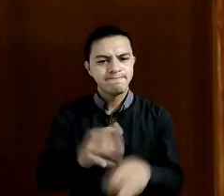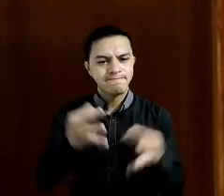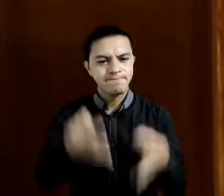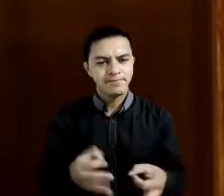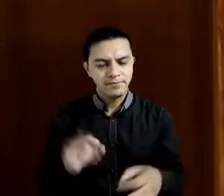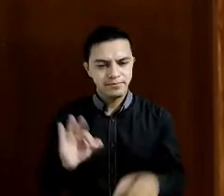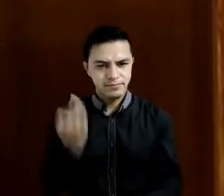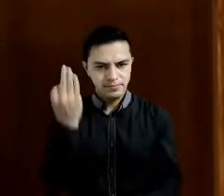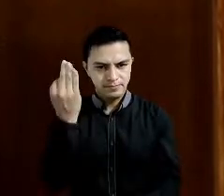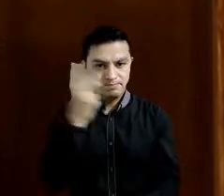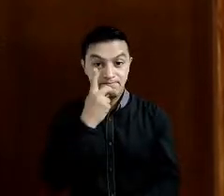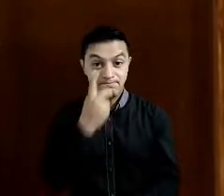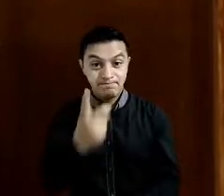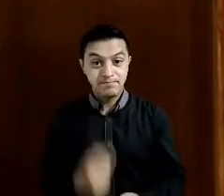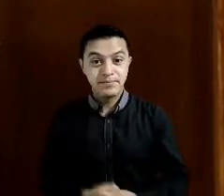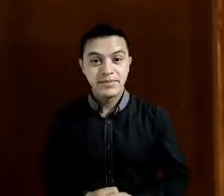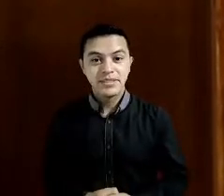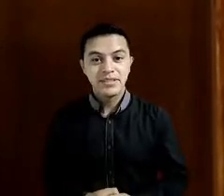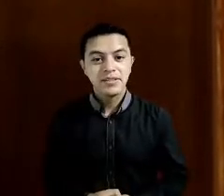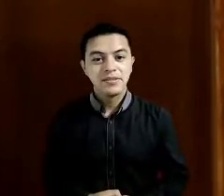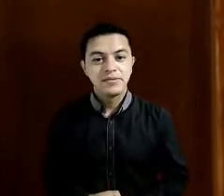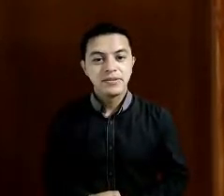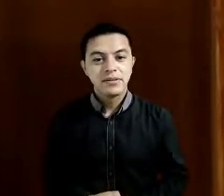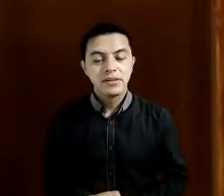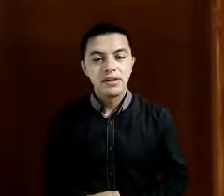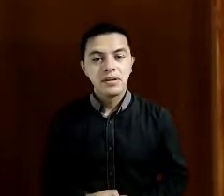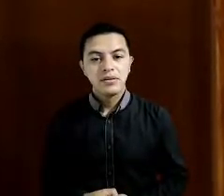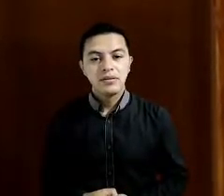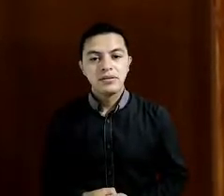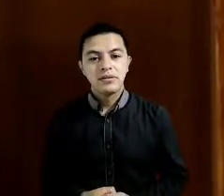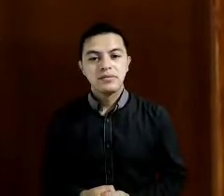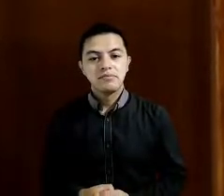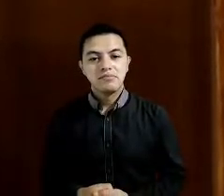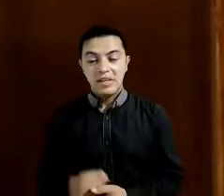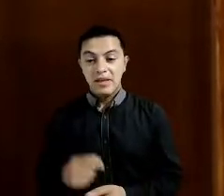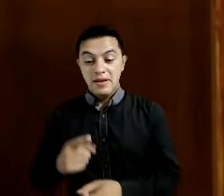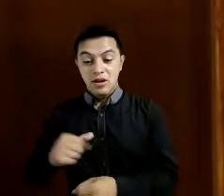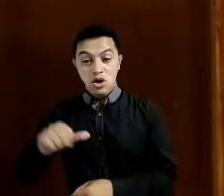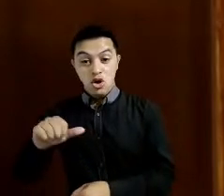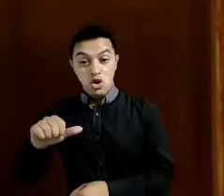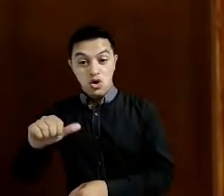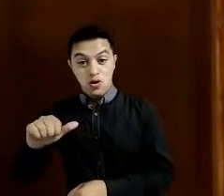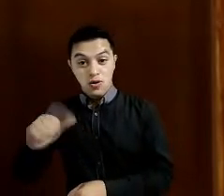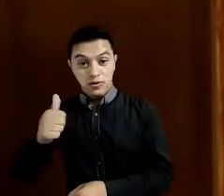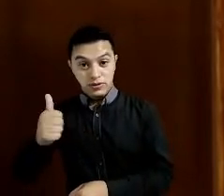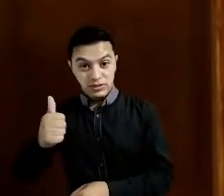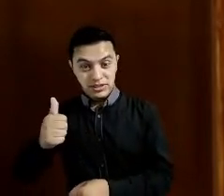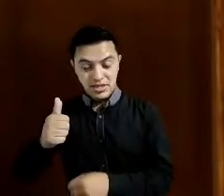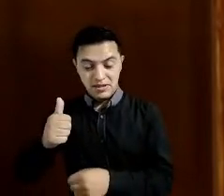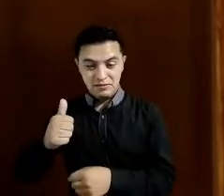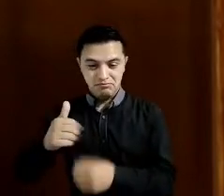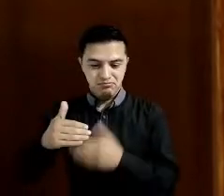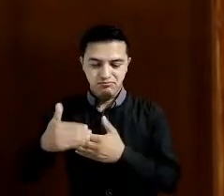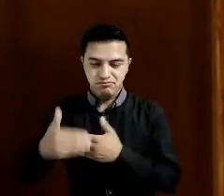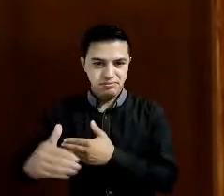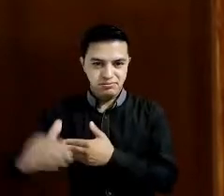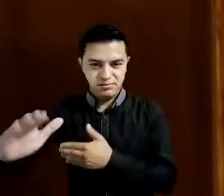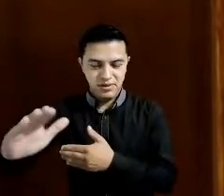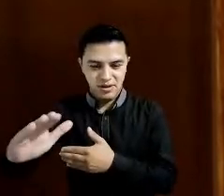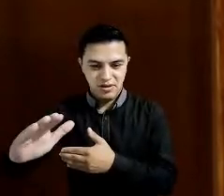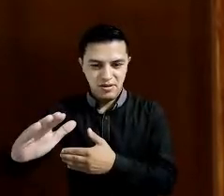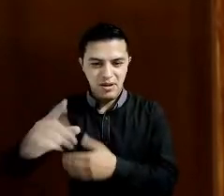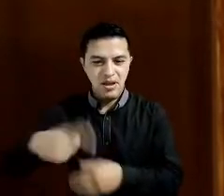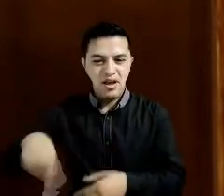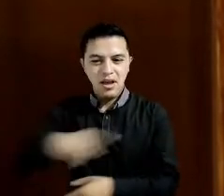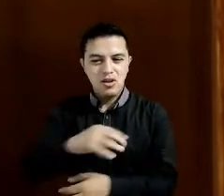misma que dio paso a la 11ª época del Poder Judicial de la Federación, en la que se